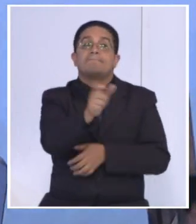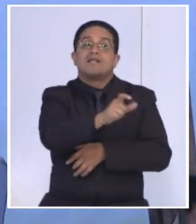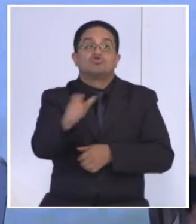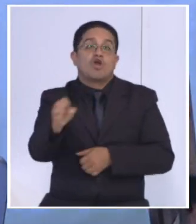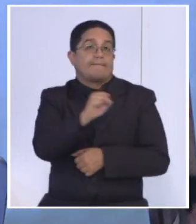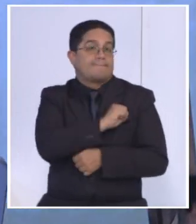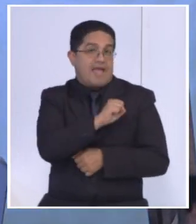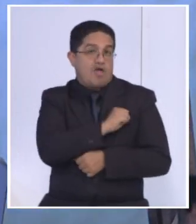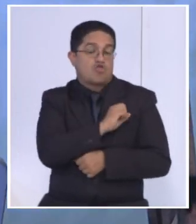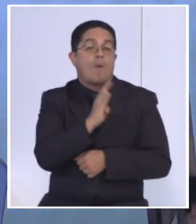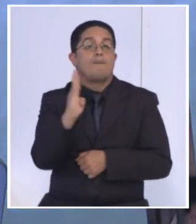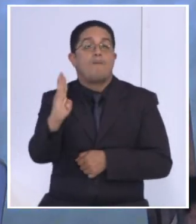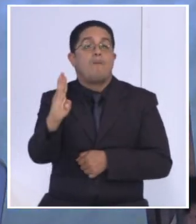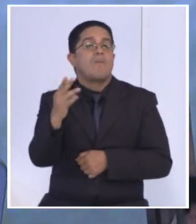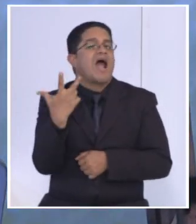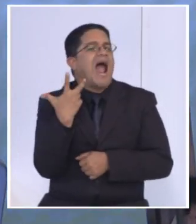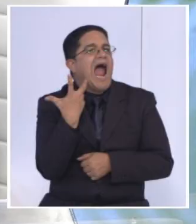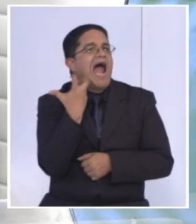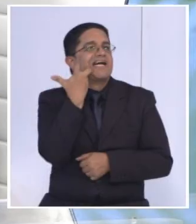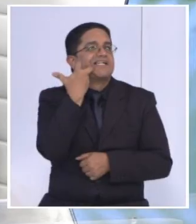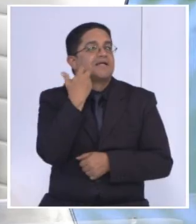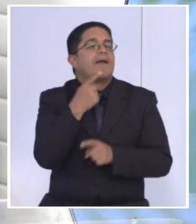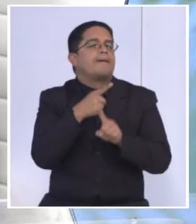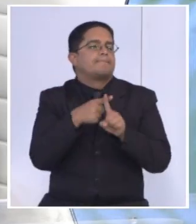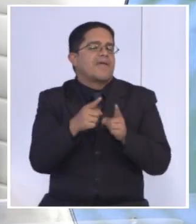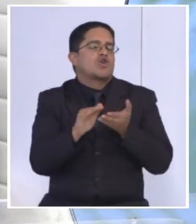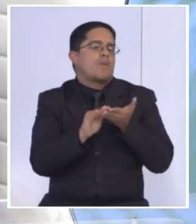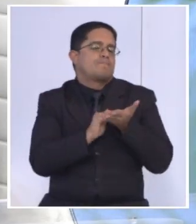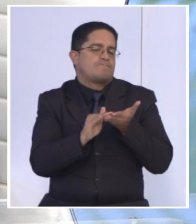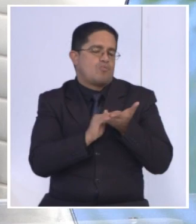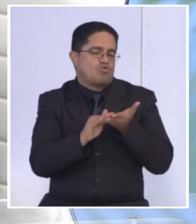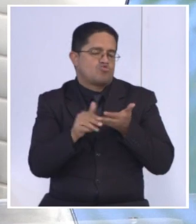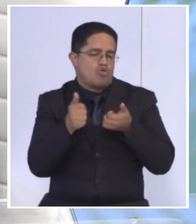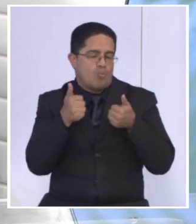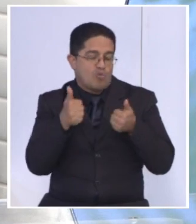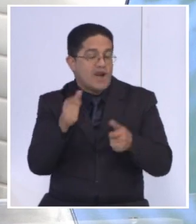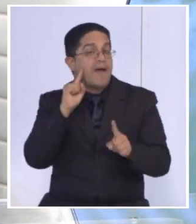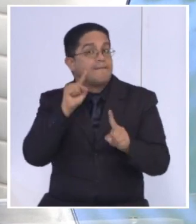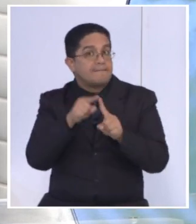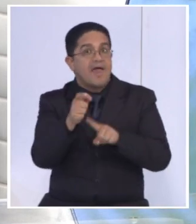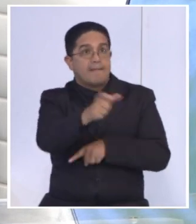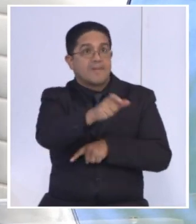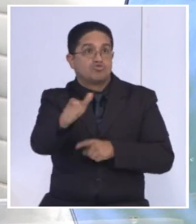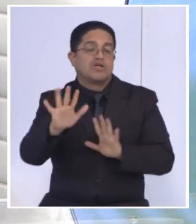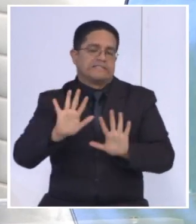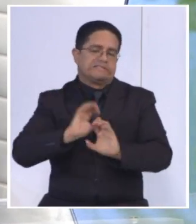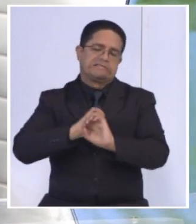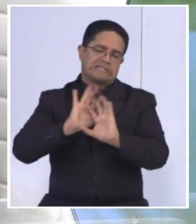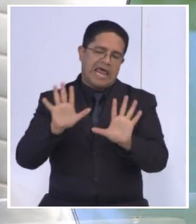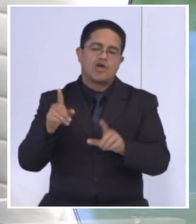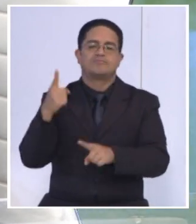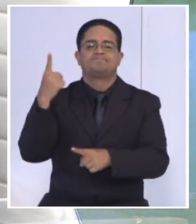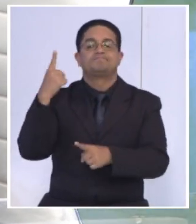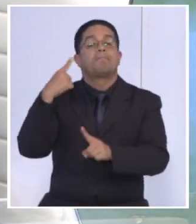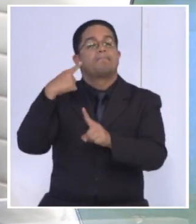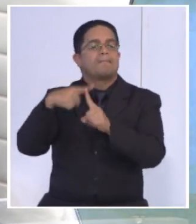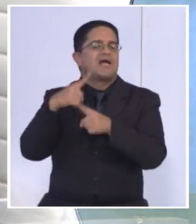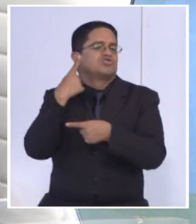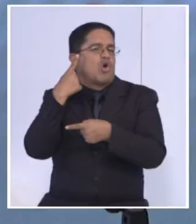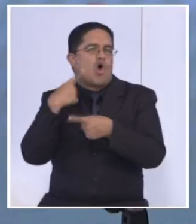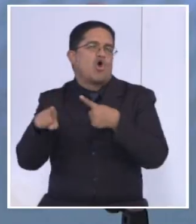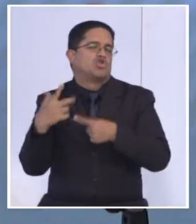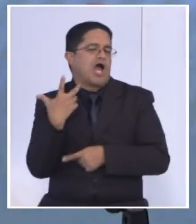Botox, pero es una buena solución aplicado por profesional de esta área para estos pacientes. Claro, con otros complementos, por